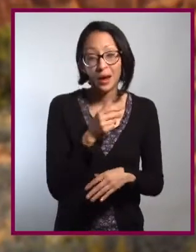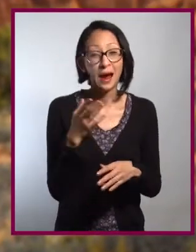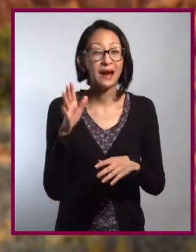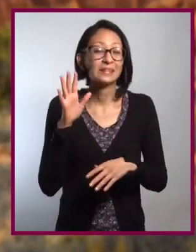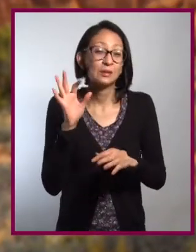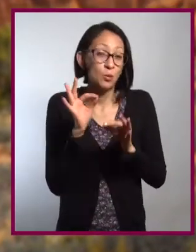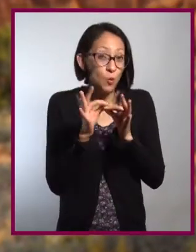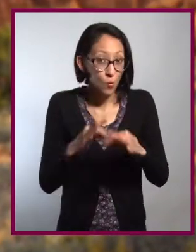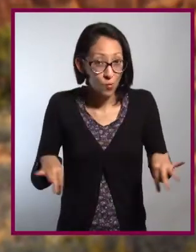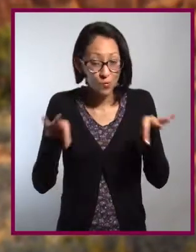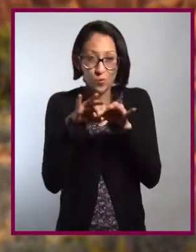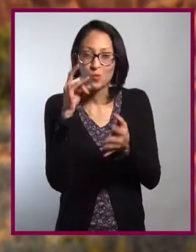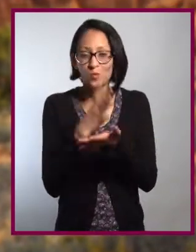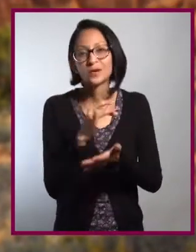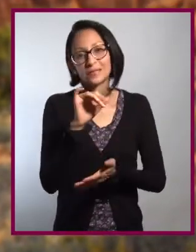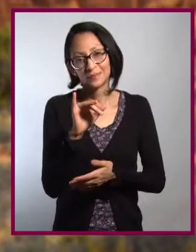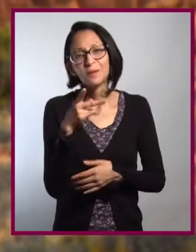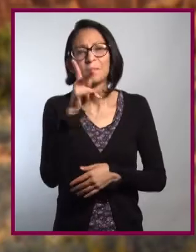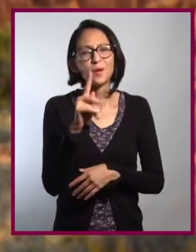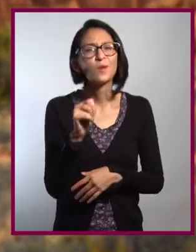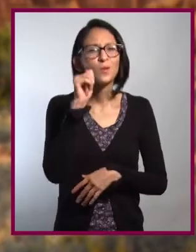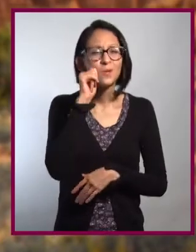una buena idea aprender sobre este tema.